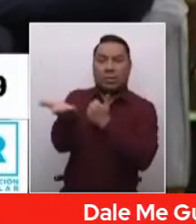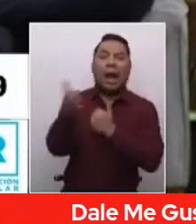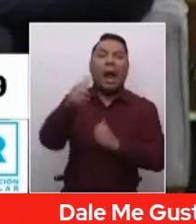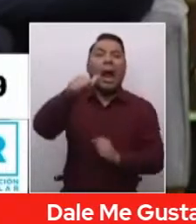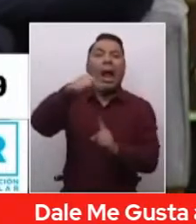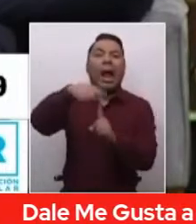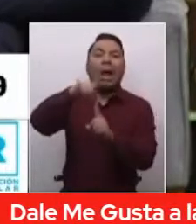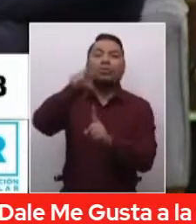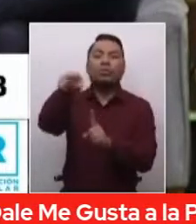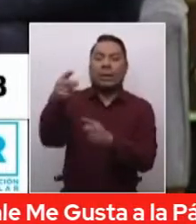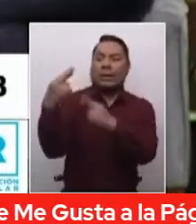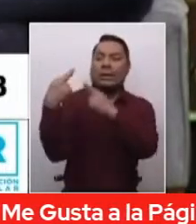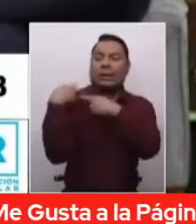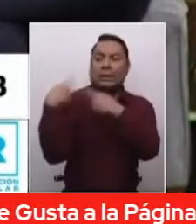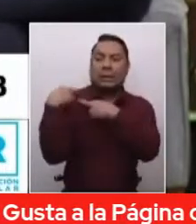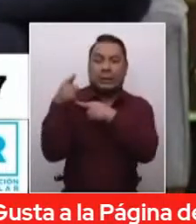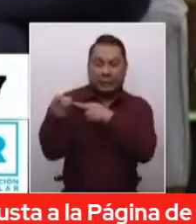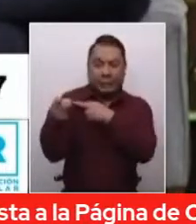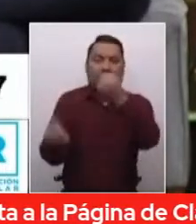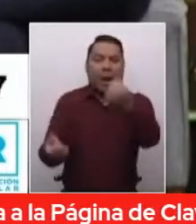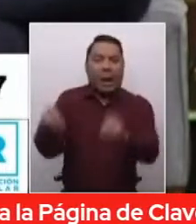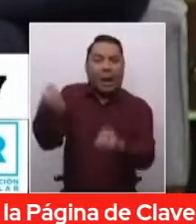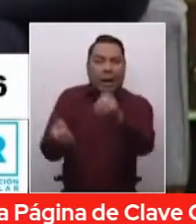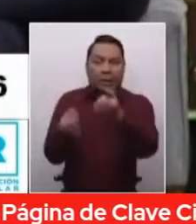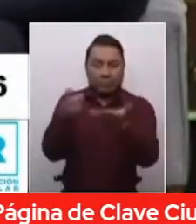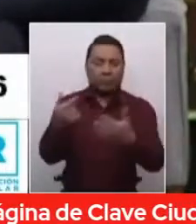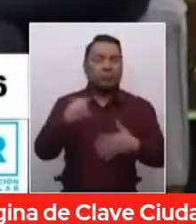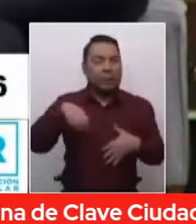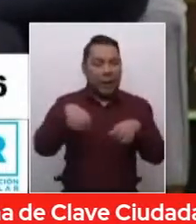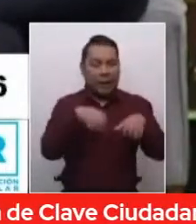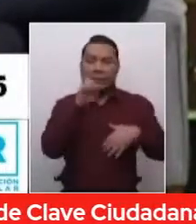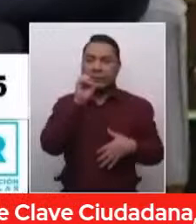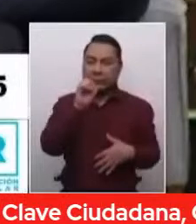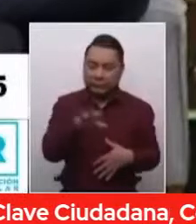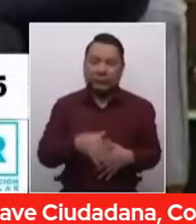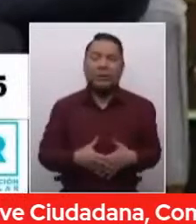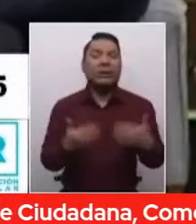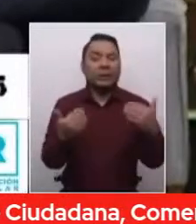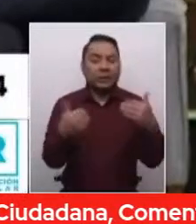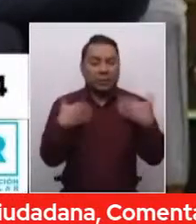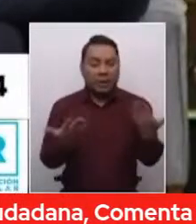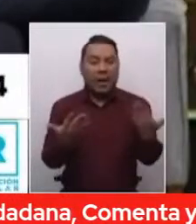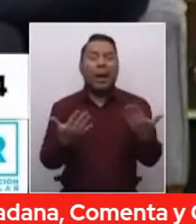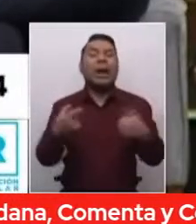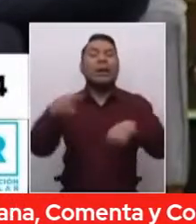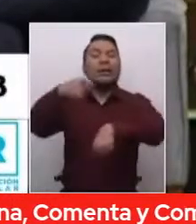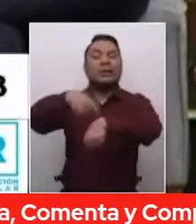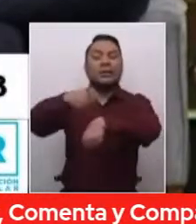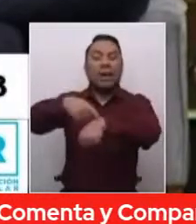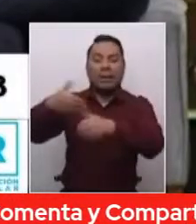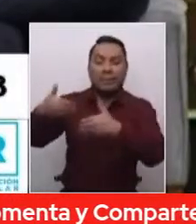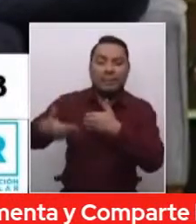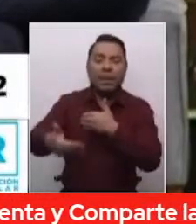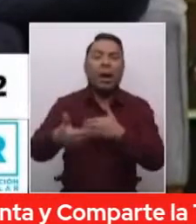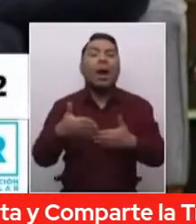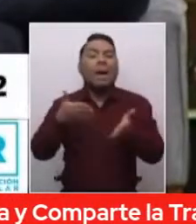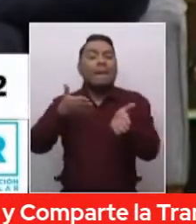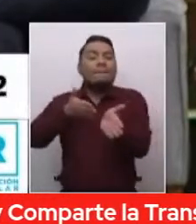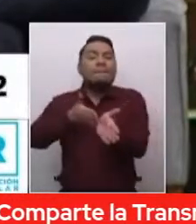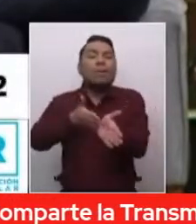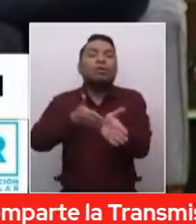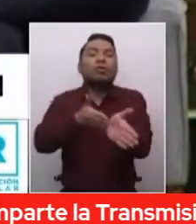ATU para tener justamente lo que he planteado antes, tener la prolongación del